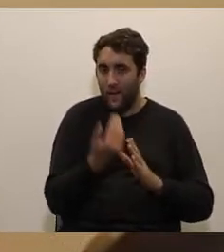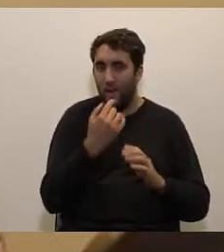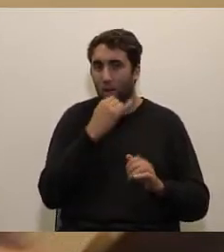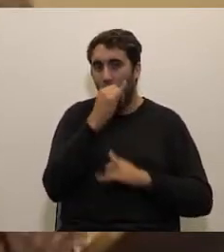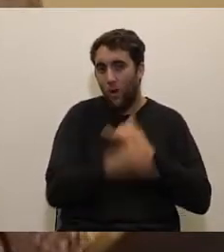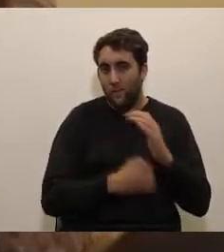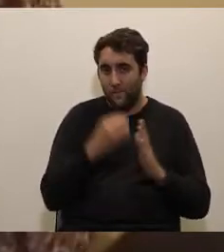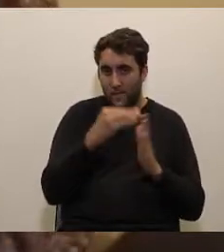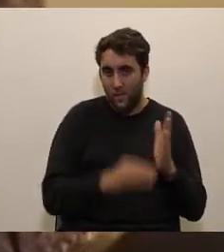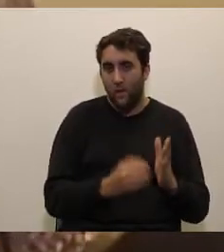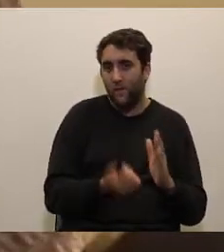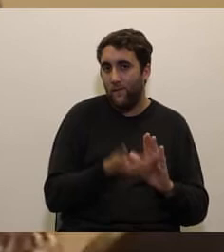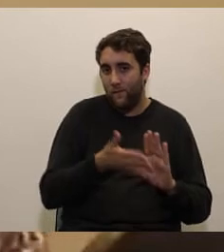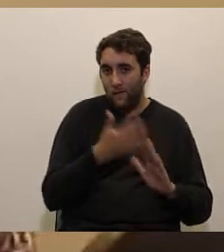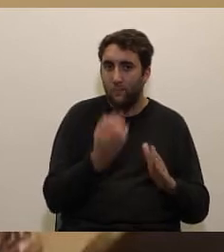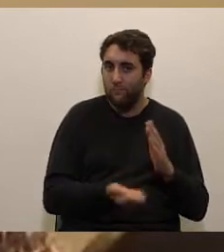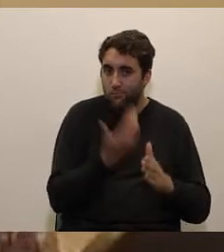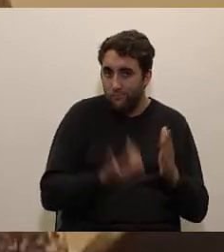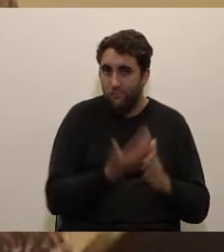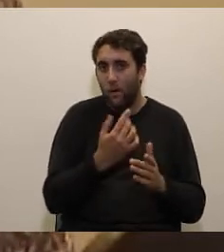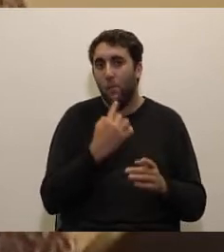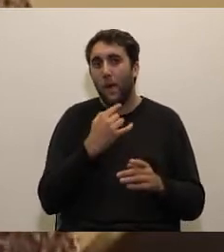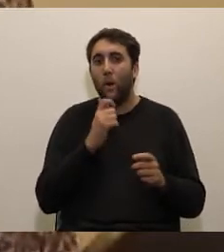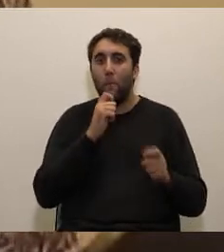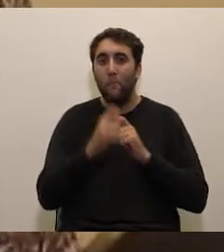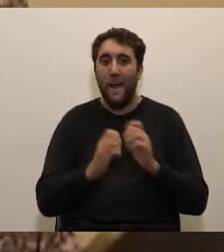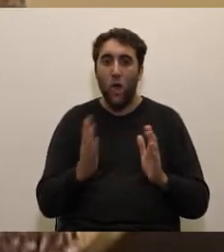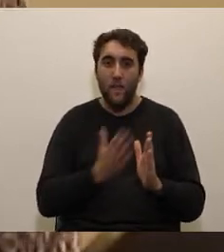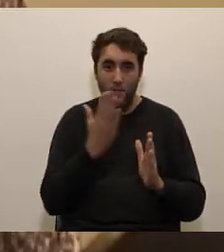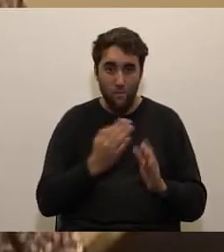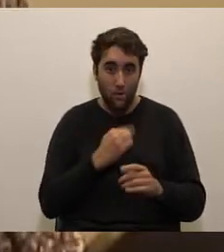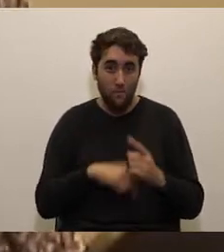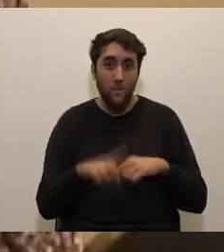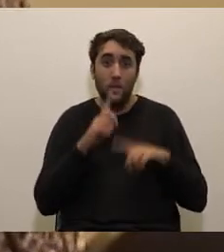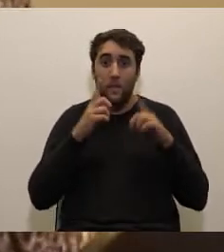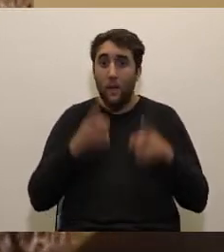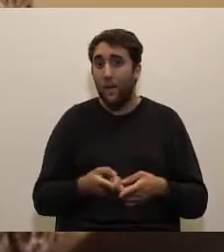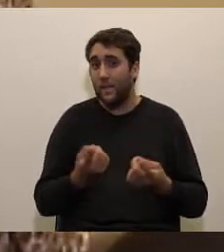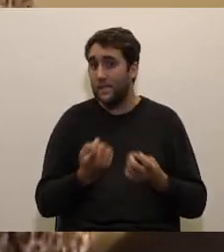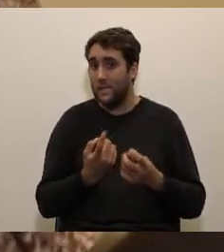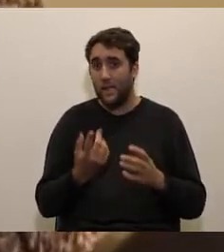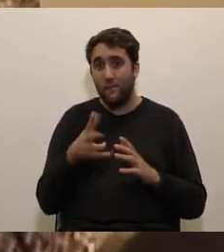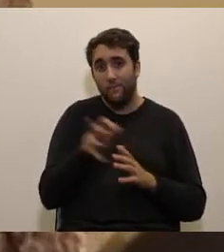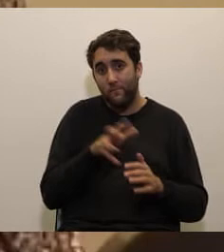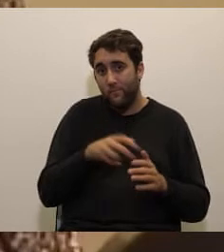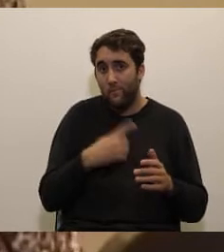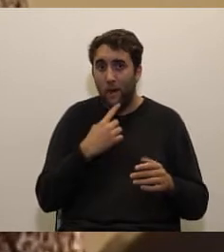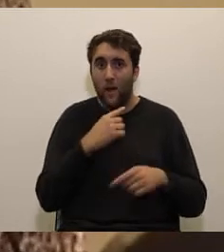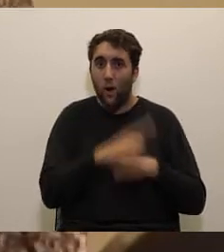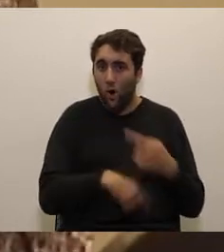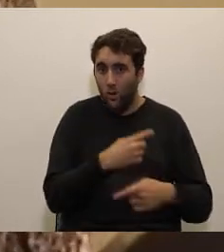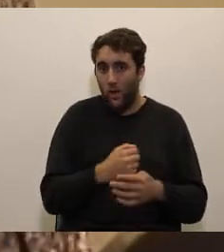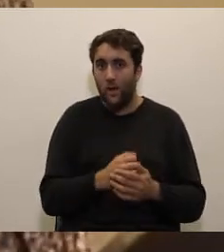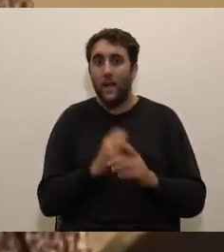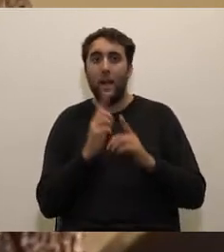el sostenimiento de actividades como el periodismo, también generan sus dificultades, como